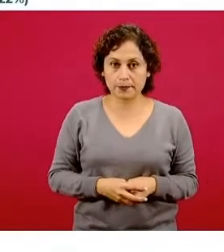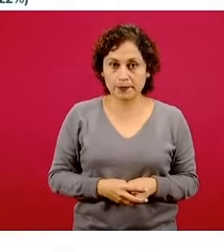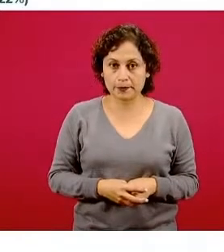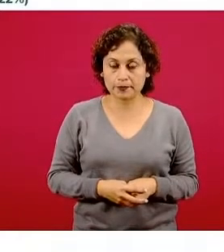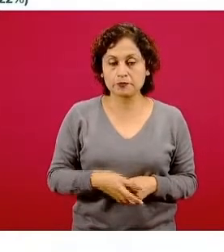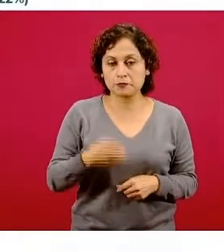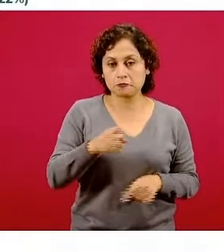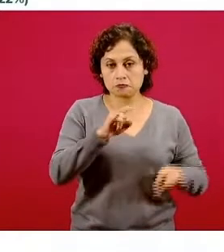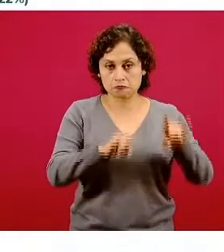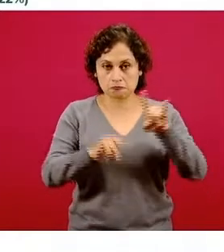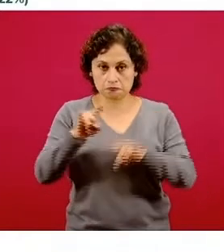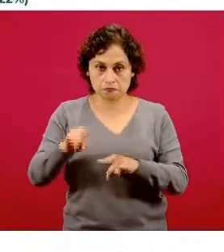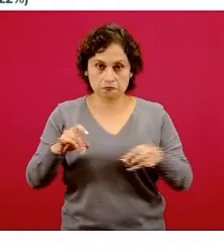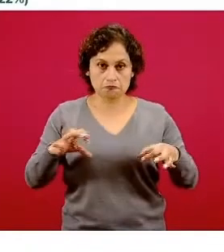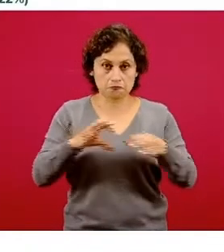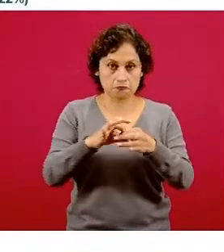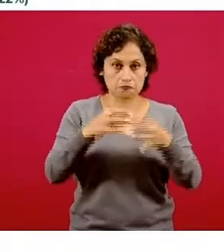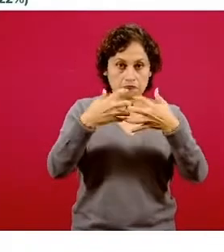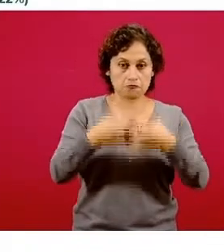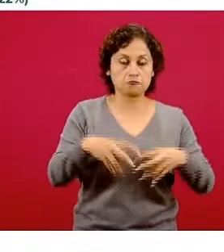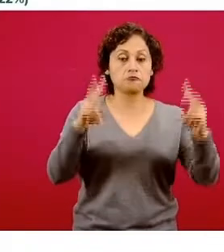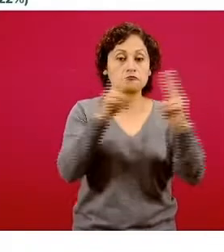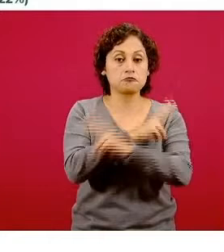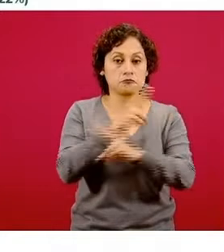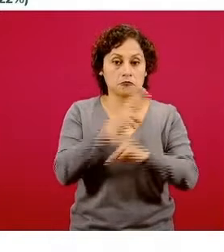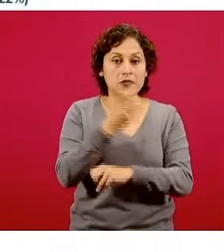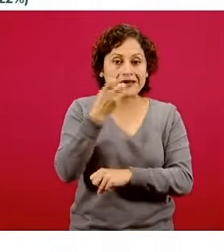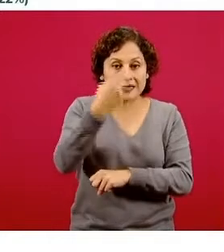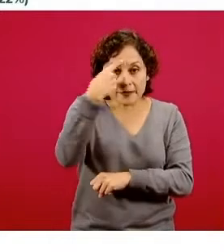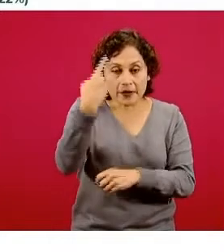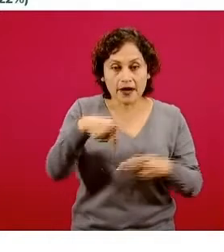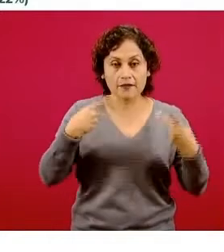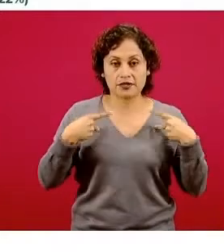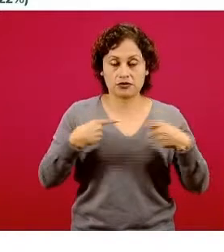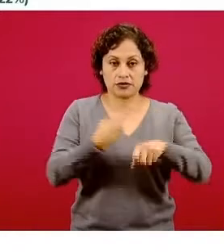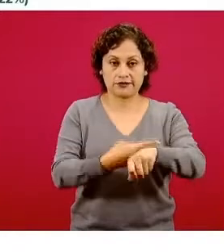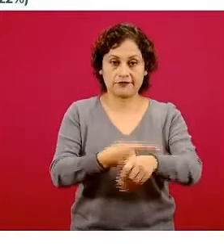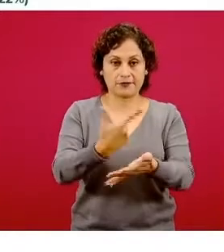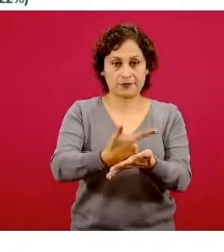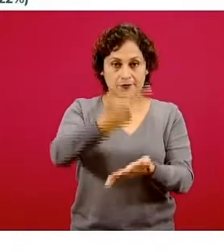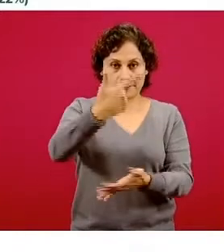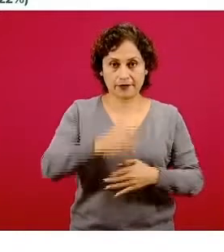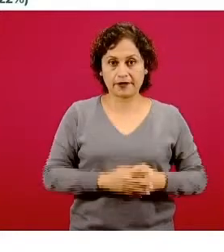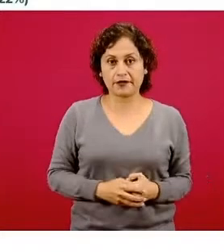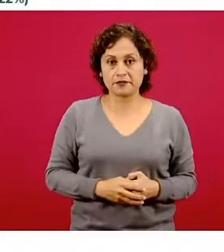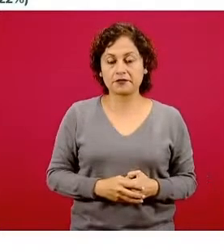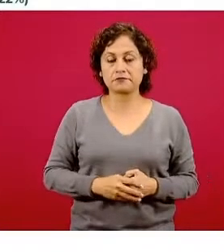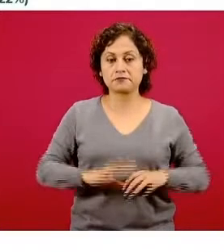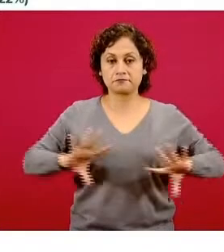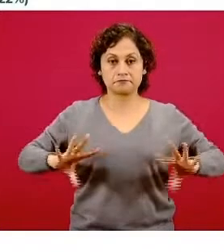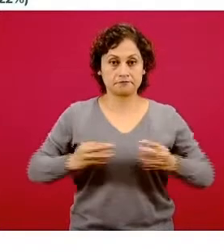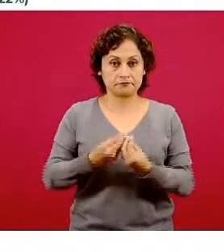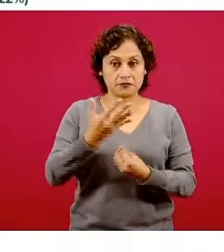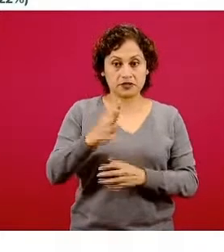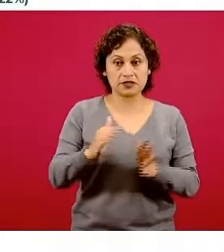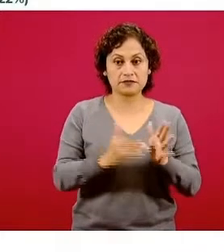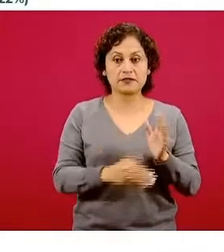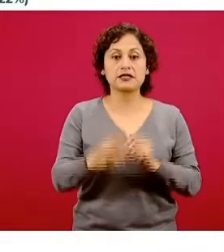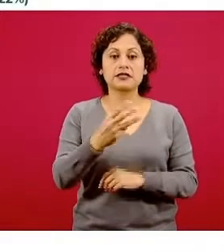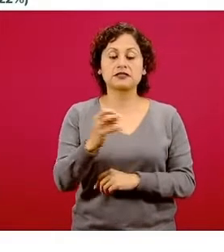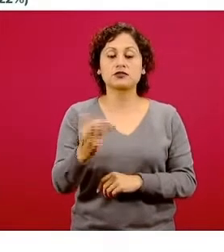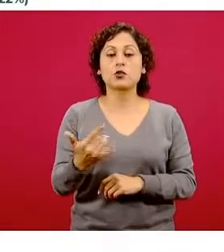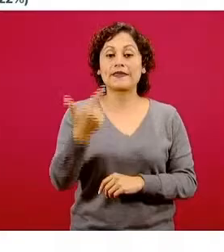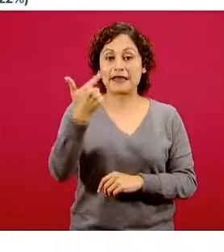sobre camas con ventilador, que son las personas que requieren de cuidados críticos. De un total de 10.357,